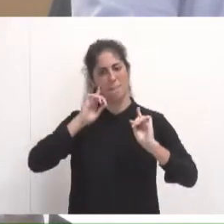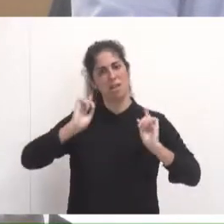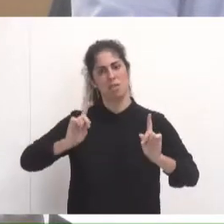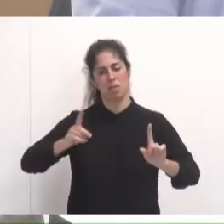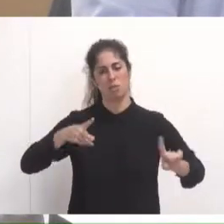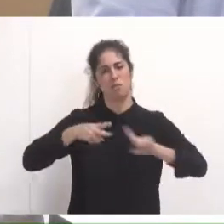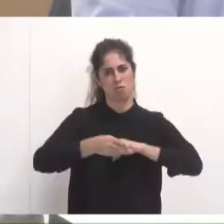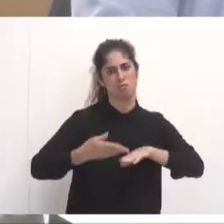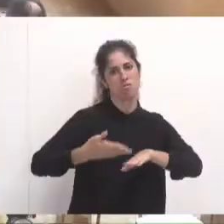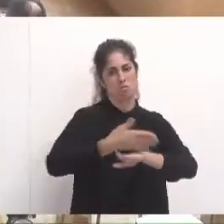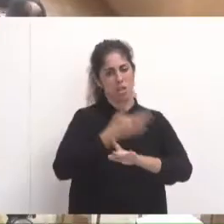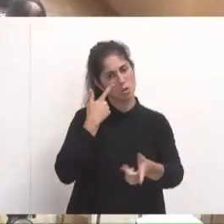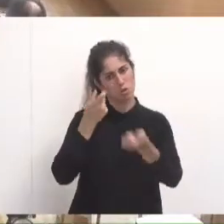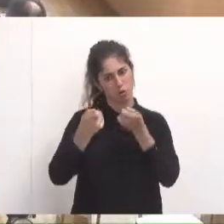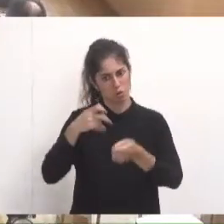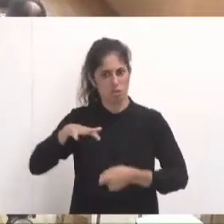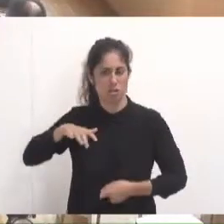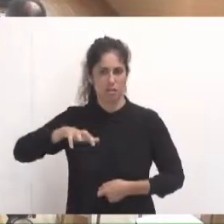termitas.